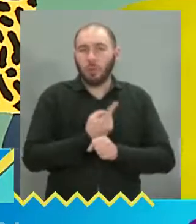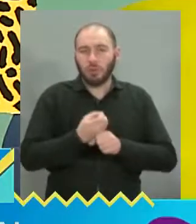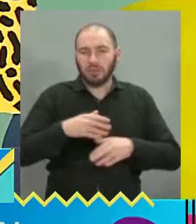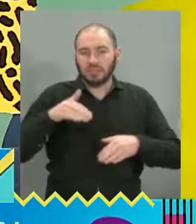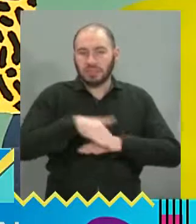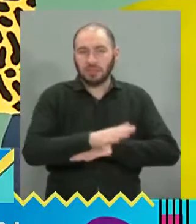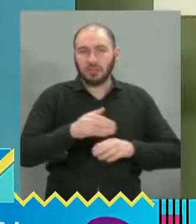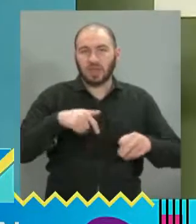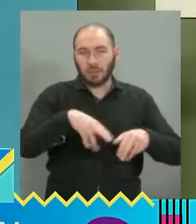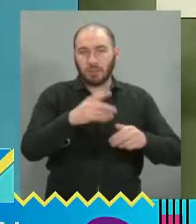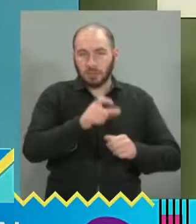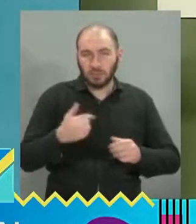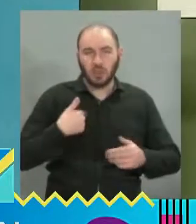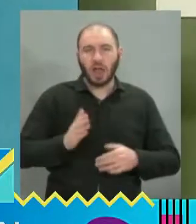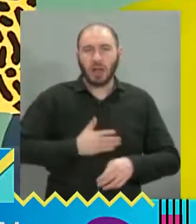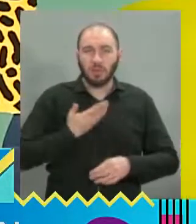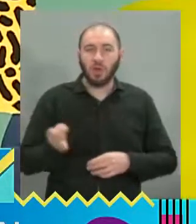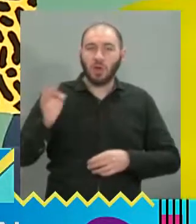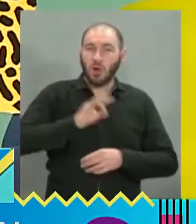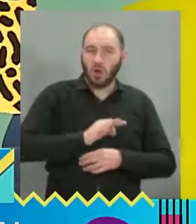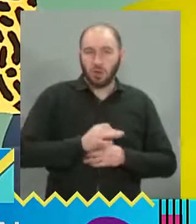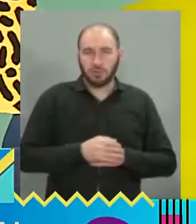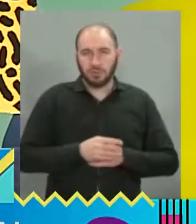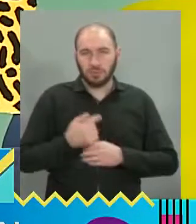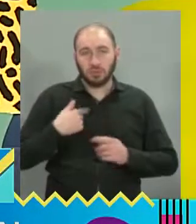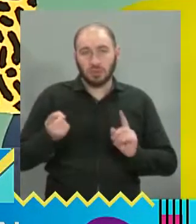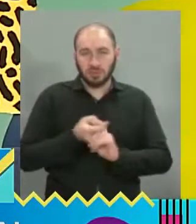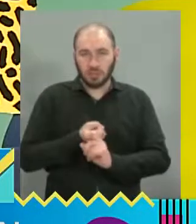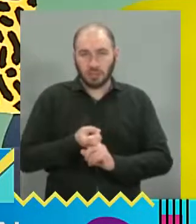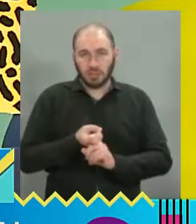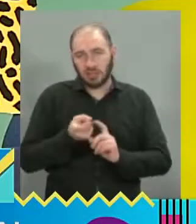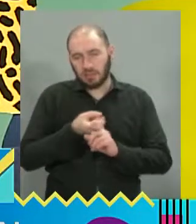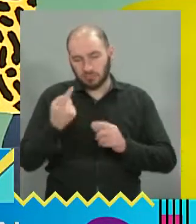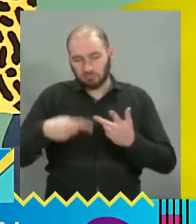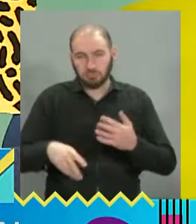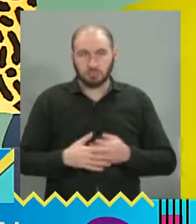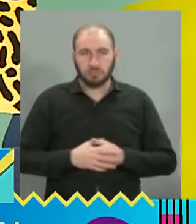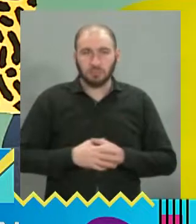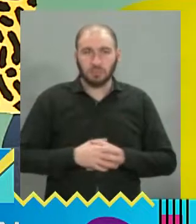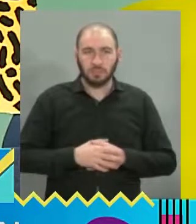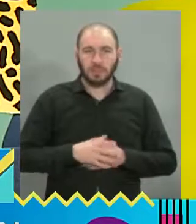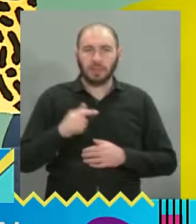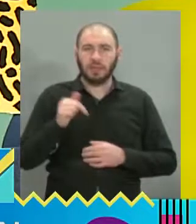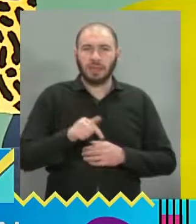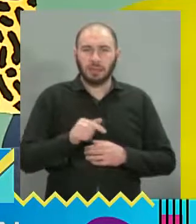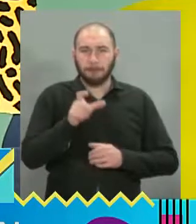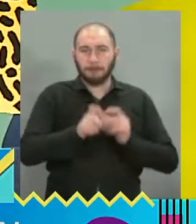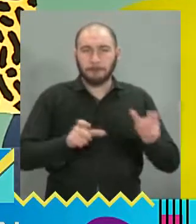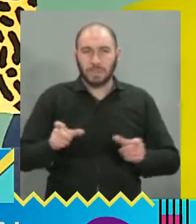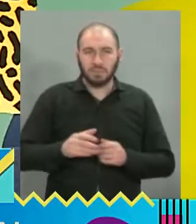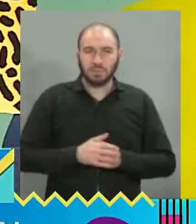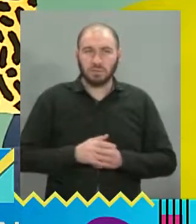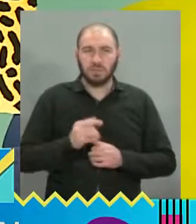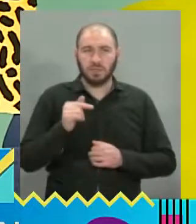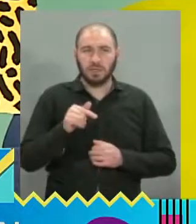centro caminando con esa persona a la que amo o con la cual estoy casado o casada? Esto hace que la gente empiece a